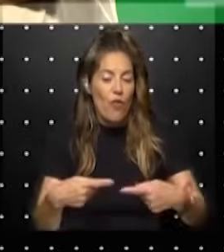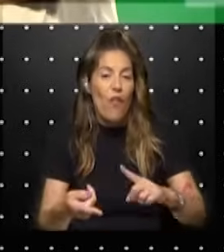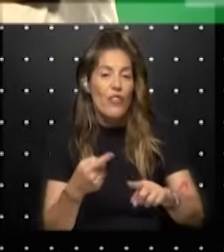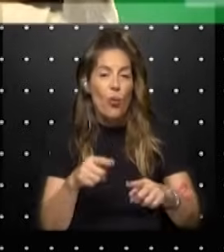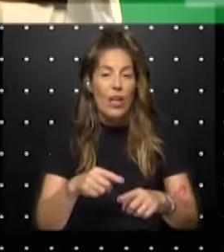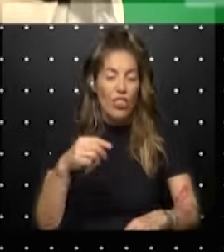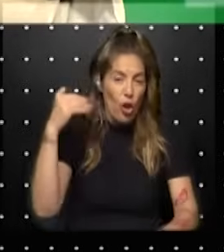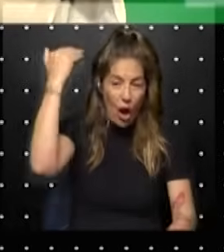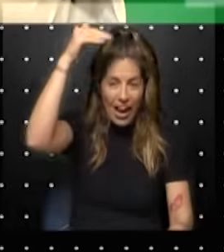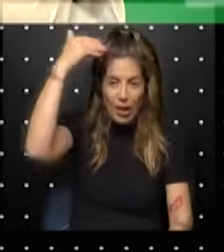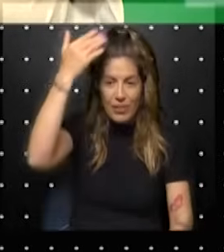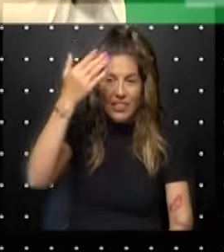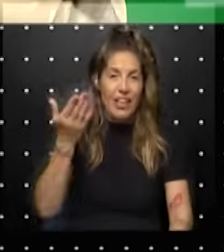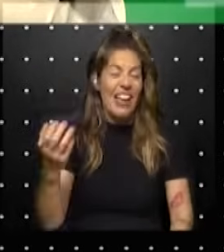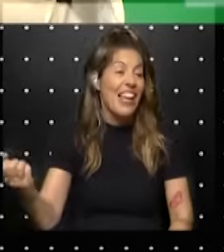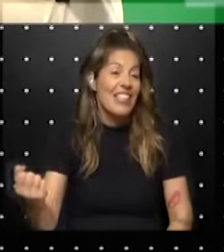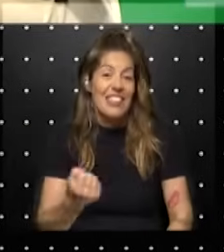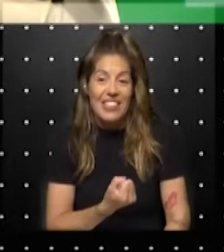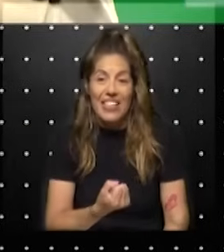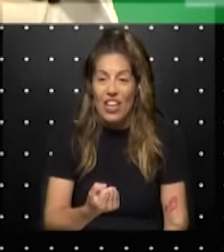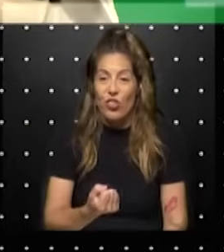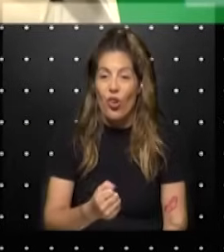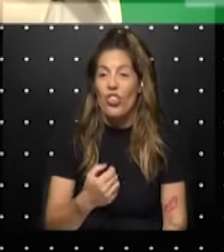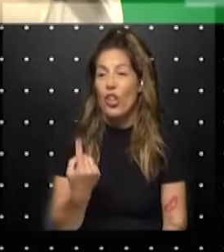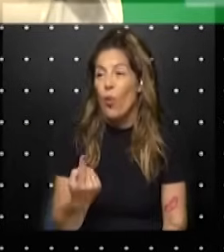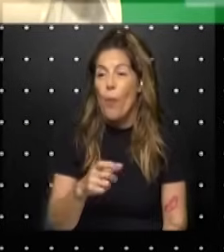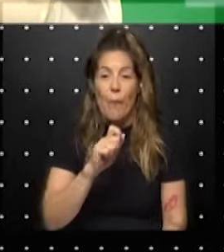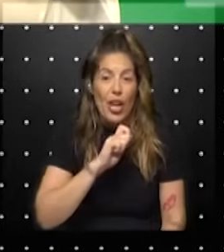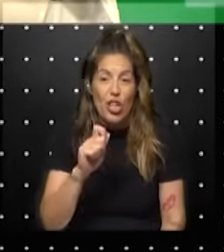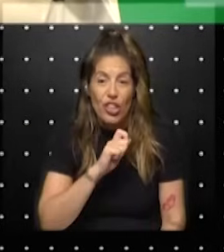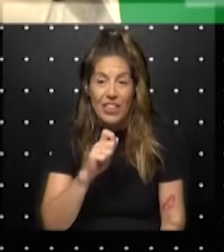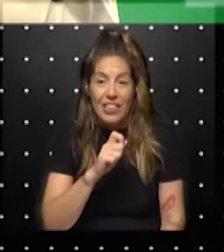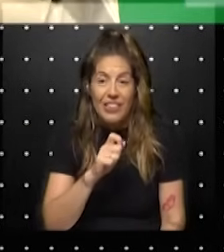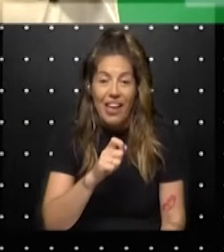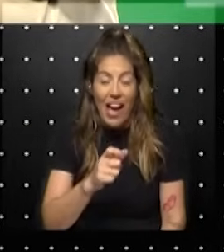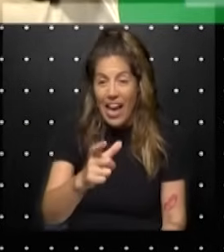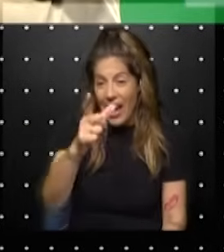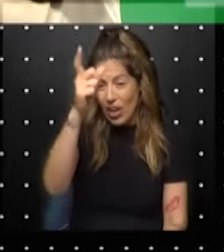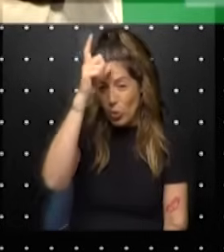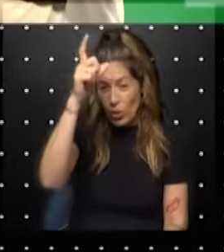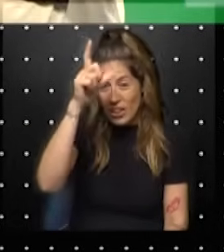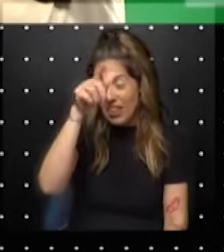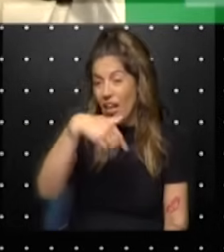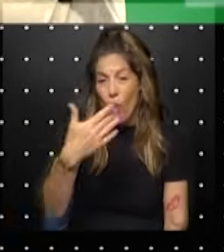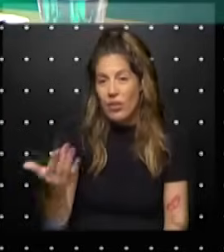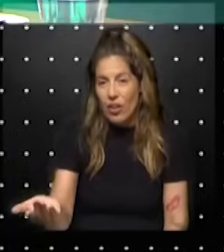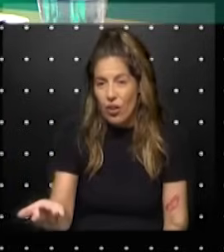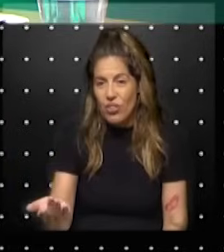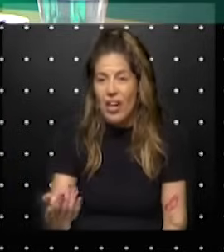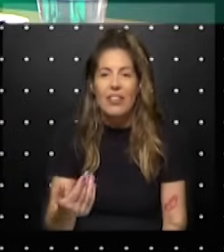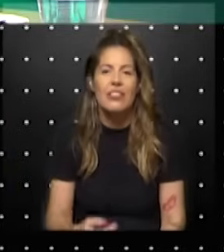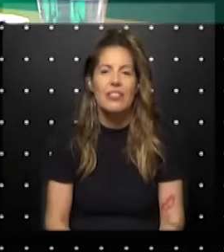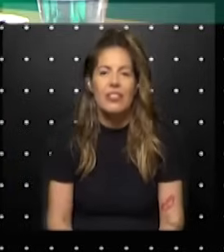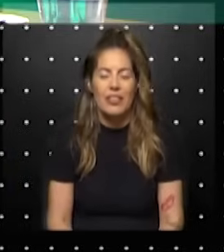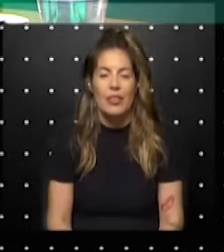Arabia Saudita que al asesinato de un periodista saudí en Turquía o sí, otra sí. De las barbaridades que salió hace. En una valija,